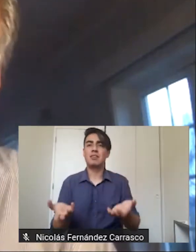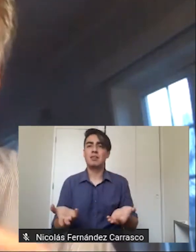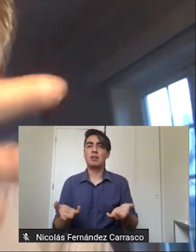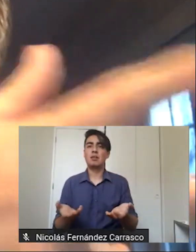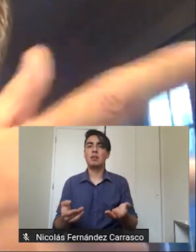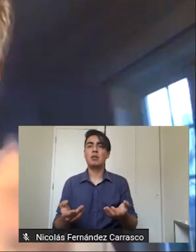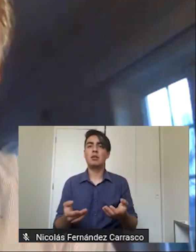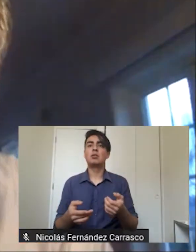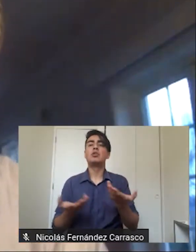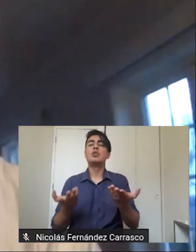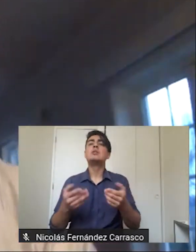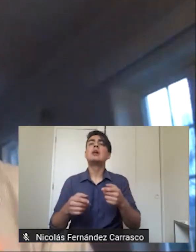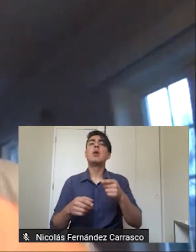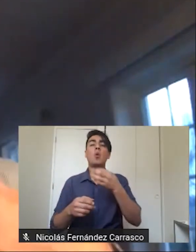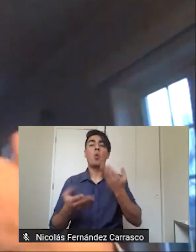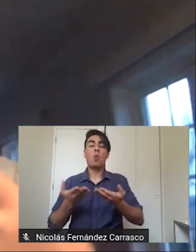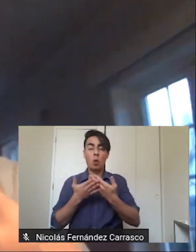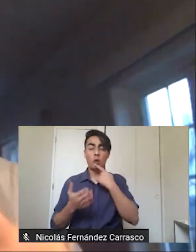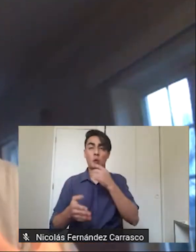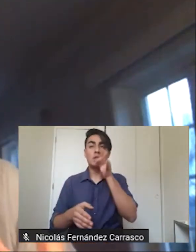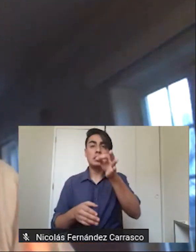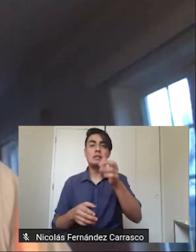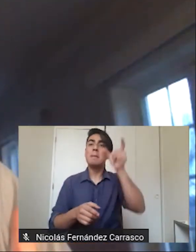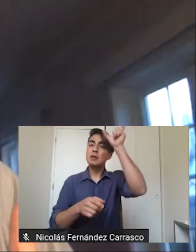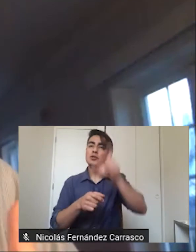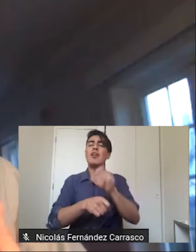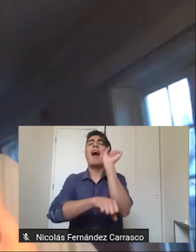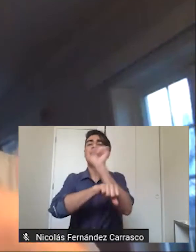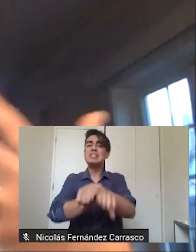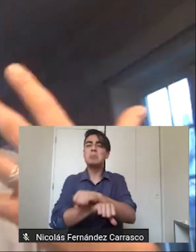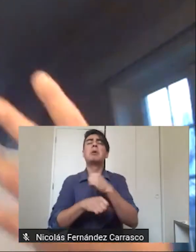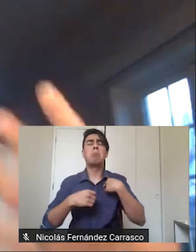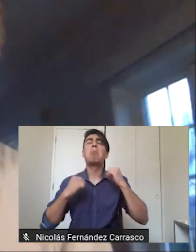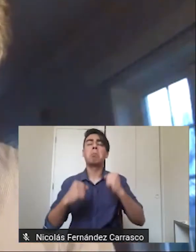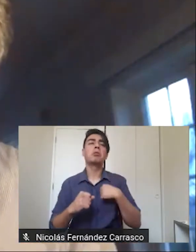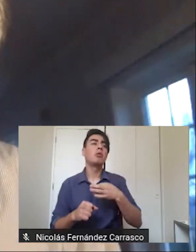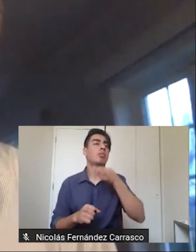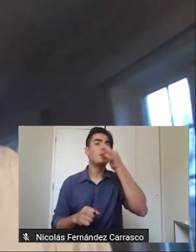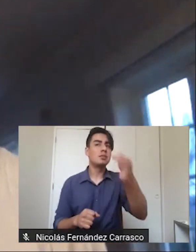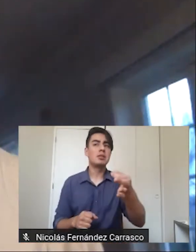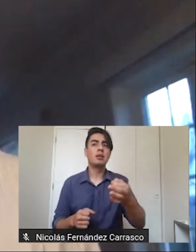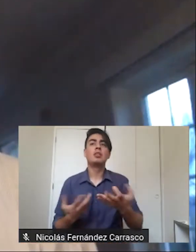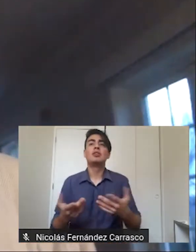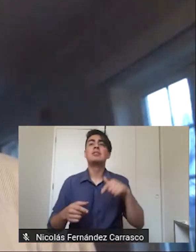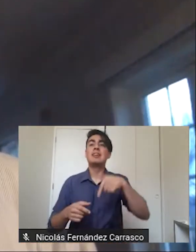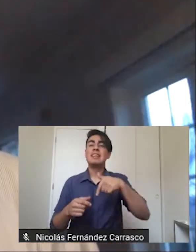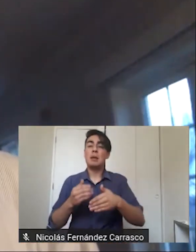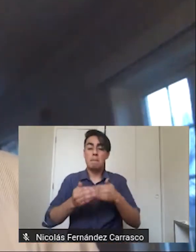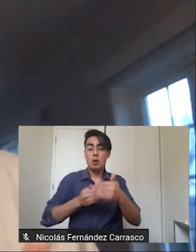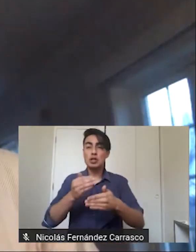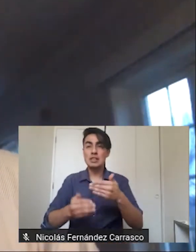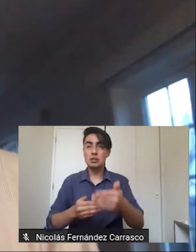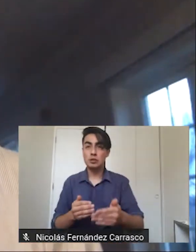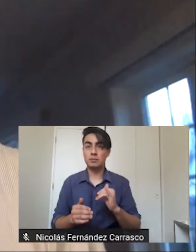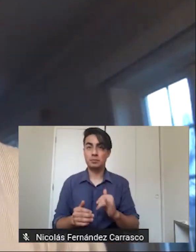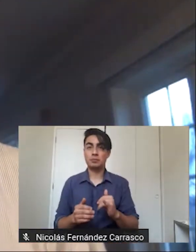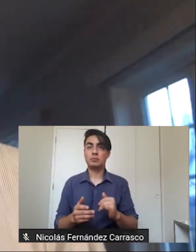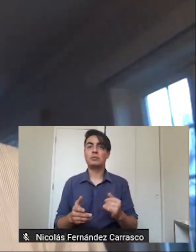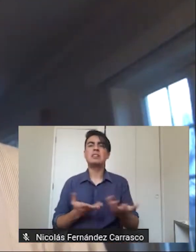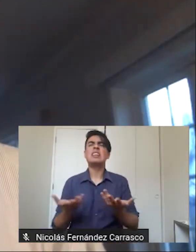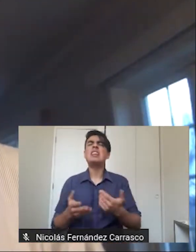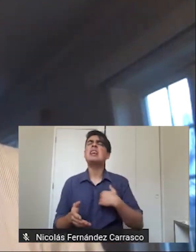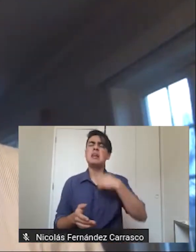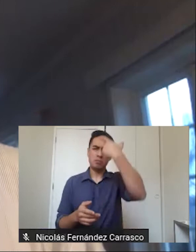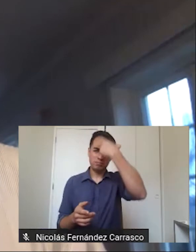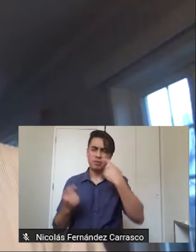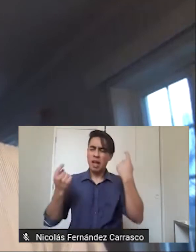acepta decirle algo al otro. Pero en ese proceso de decir todo lo que uno pasa, todo lo que le pasa a uno,